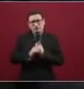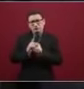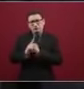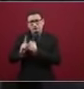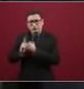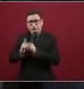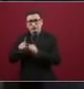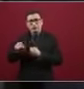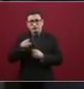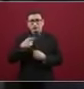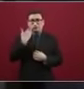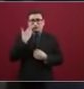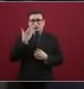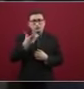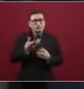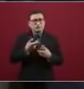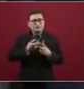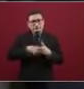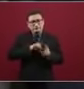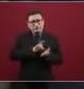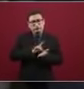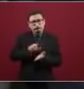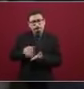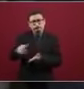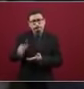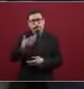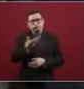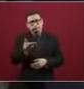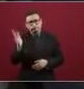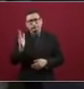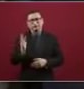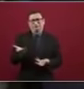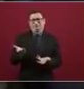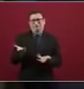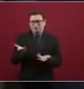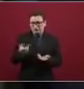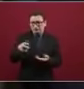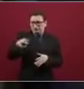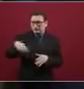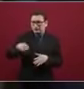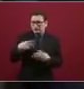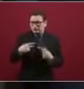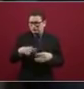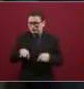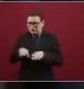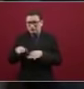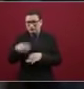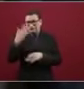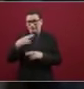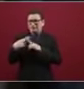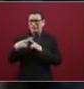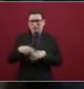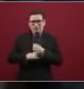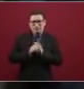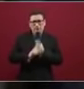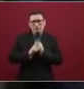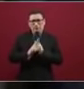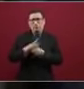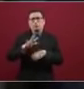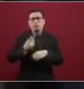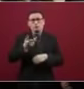de empezar con los despidos hacia los trabajadores. Si bien sabemos que es un problema heredado por las